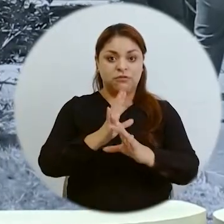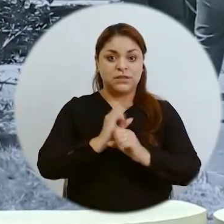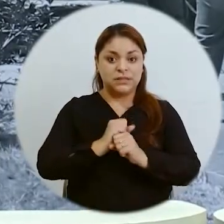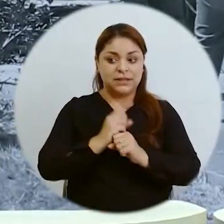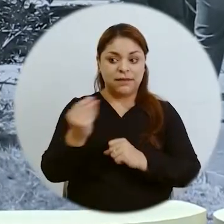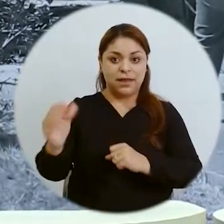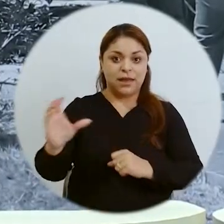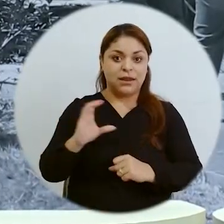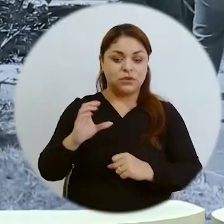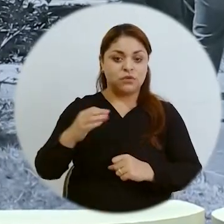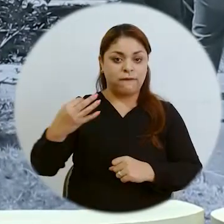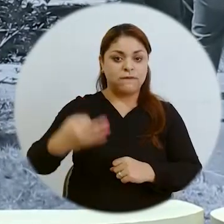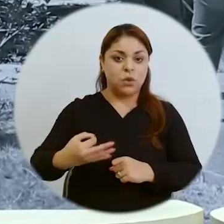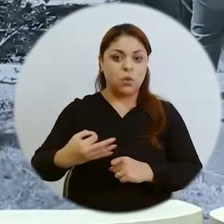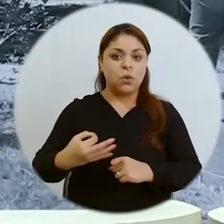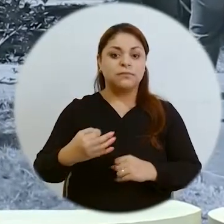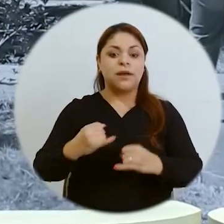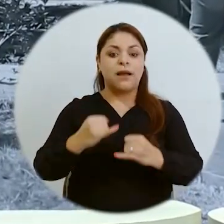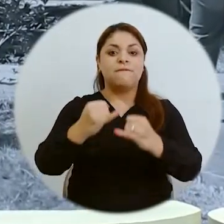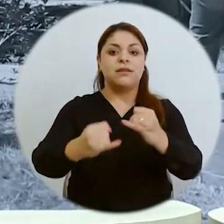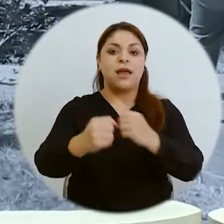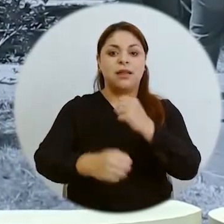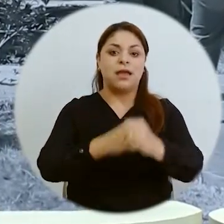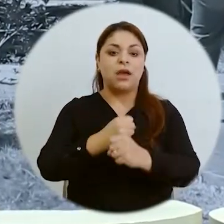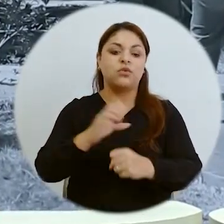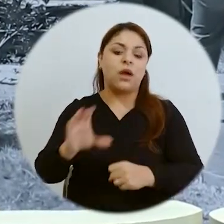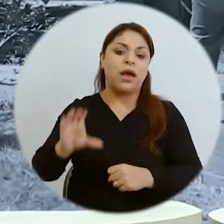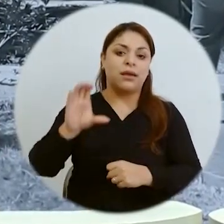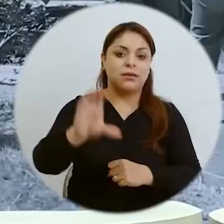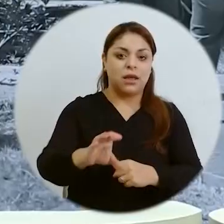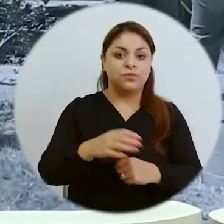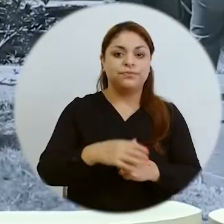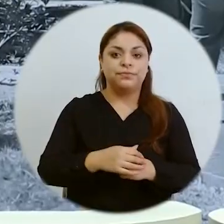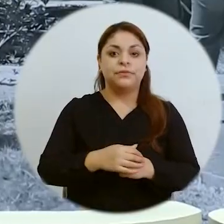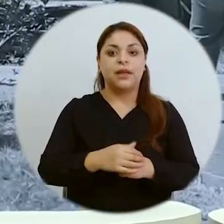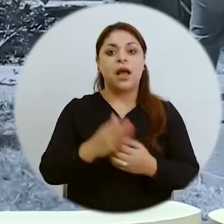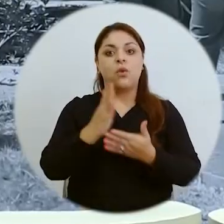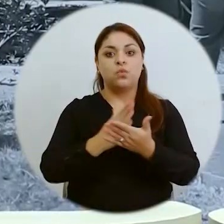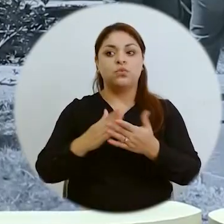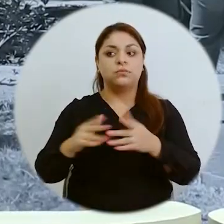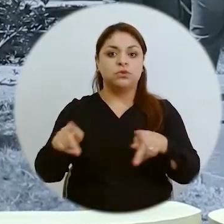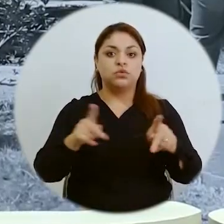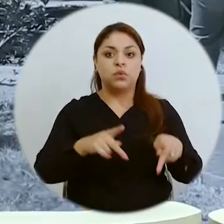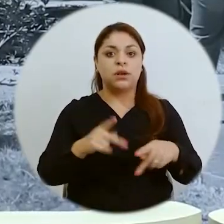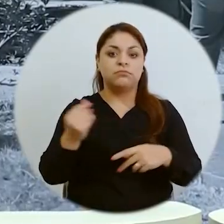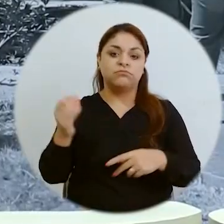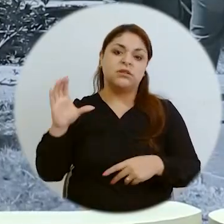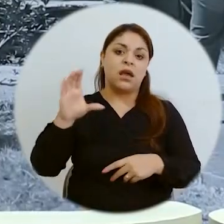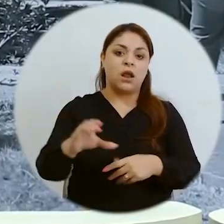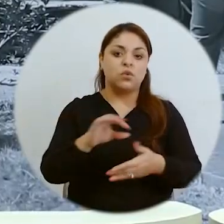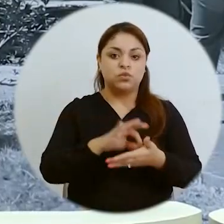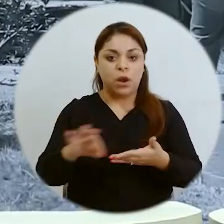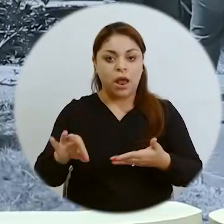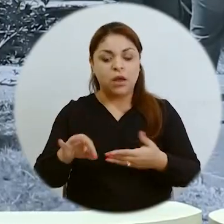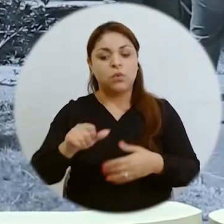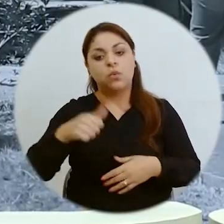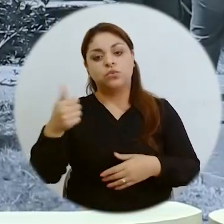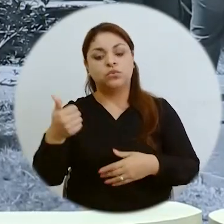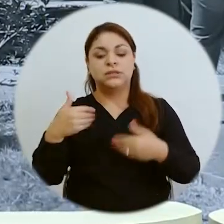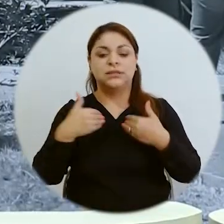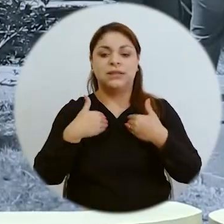realizándole a ese ahorro para hacerlo crecer. También se habla de una inversión inteligente de los recursos extra. En Costa Rica, buena parte